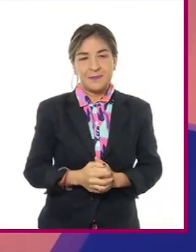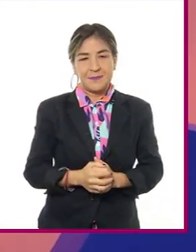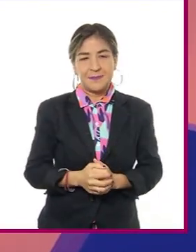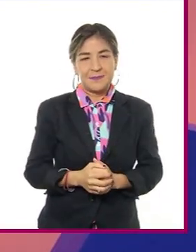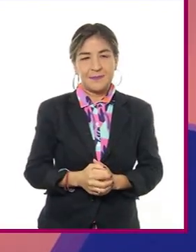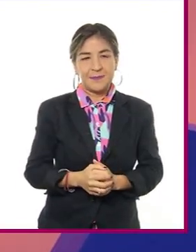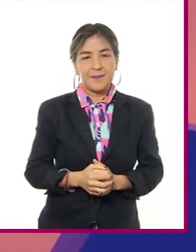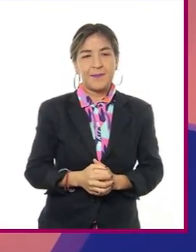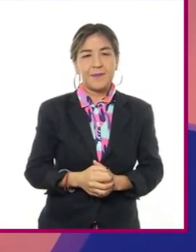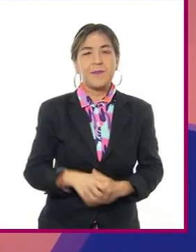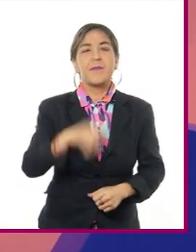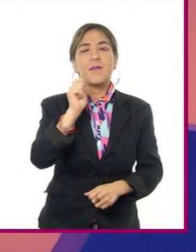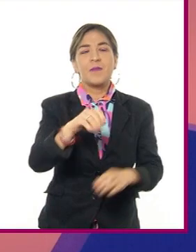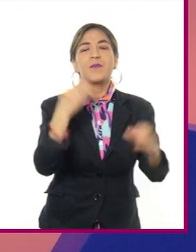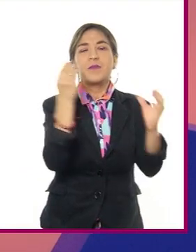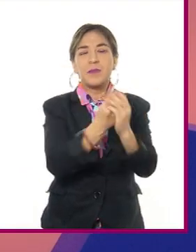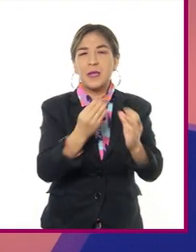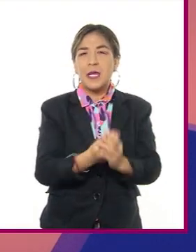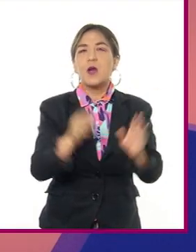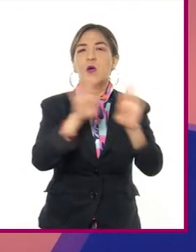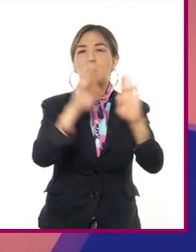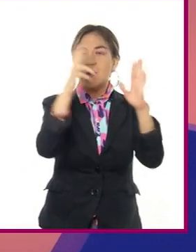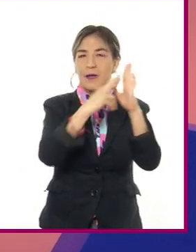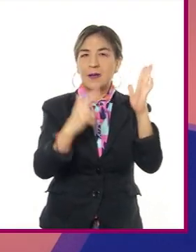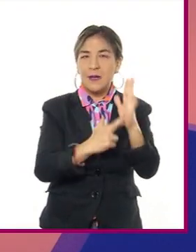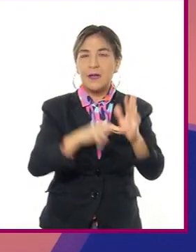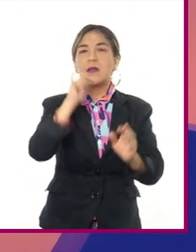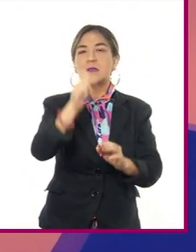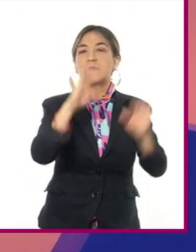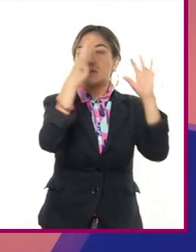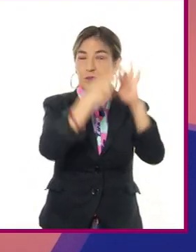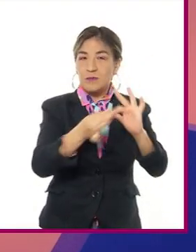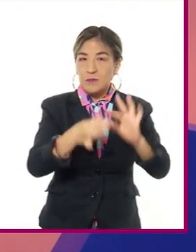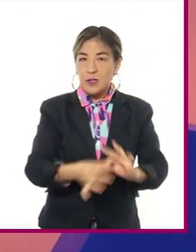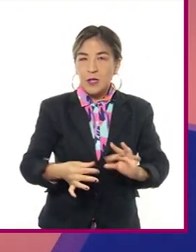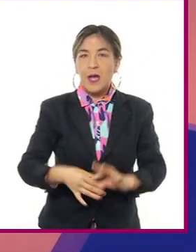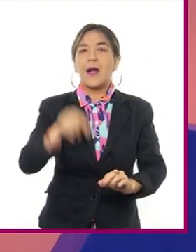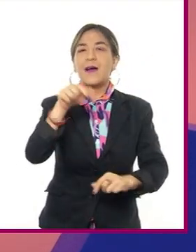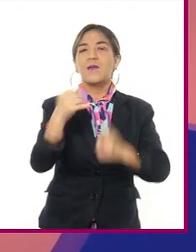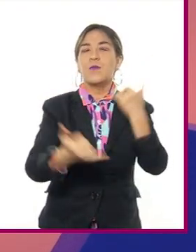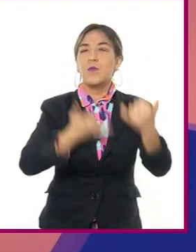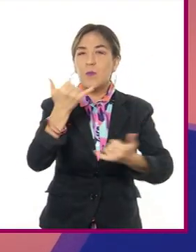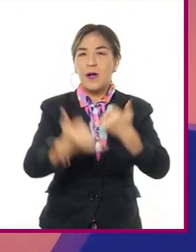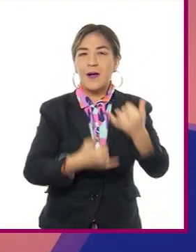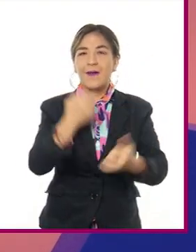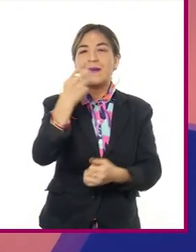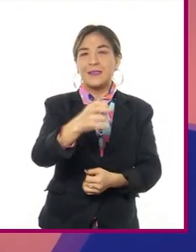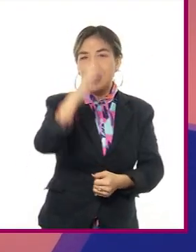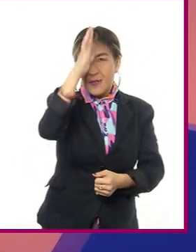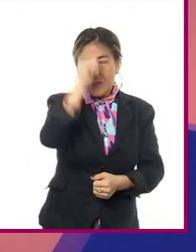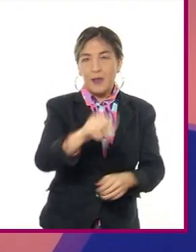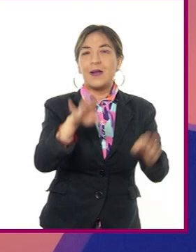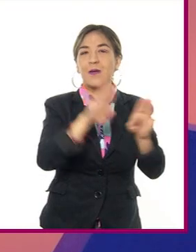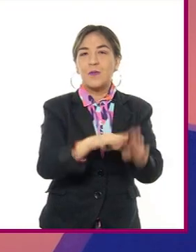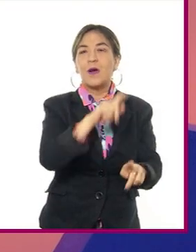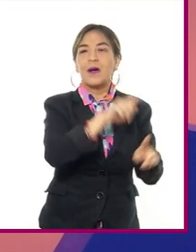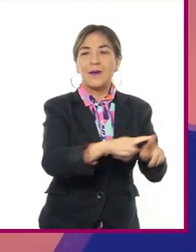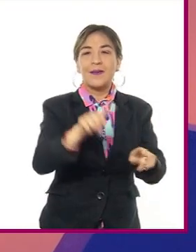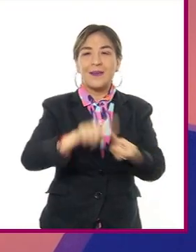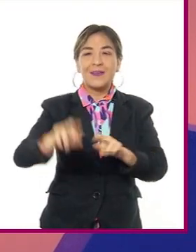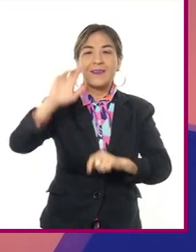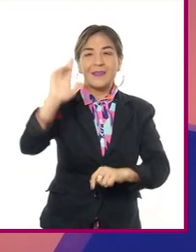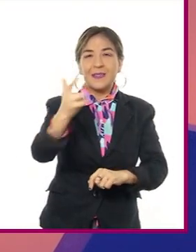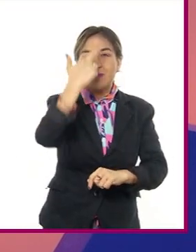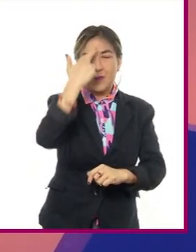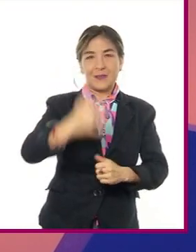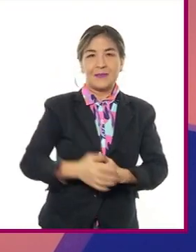dices, me suena a que las reglas se siguen conforme se desarrolla el juego, de acuerdo con lo que cada uno recuerda.